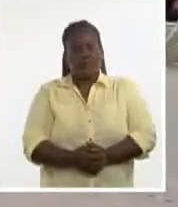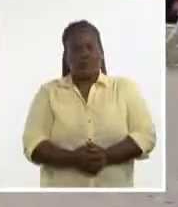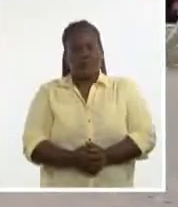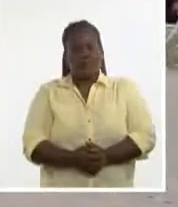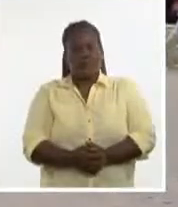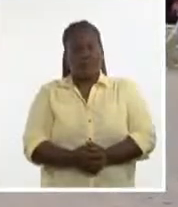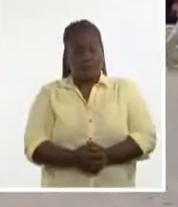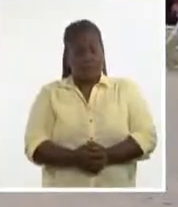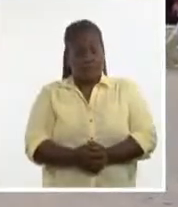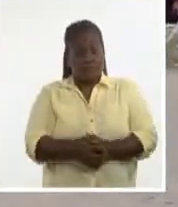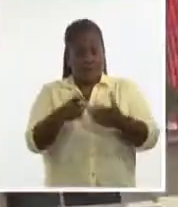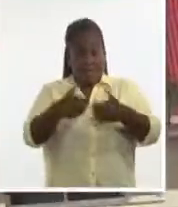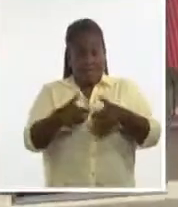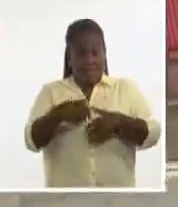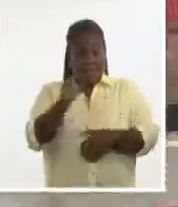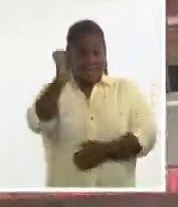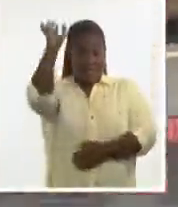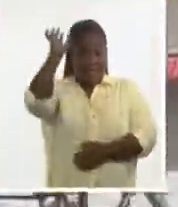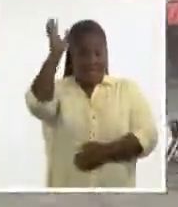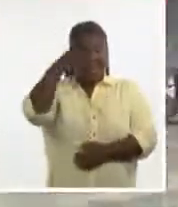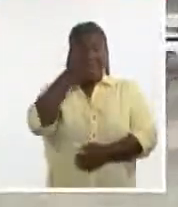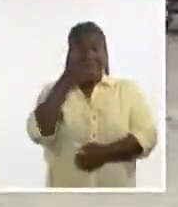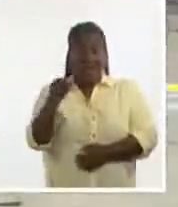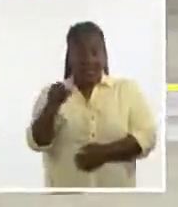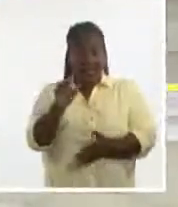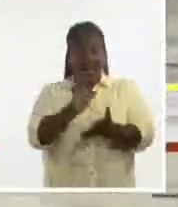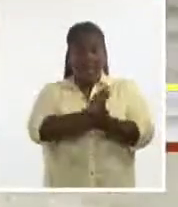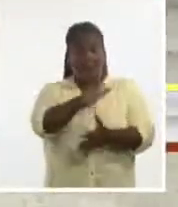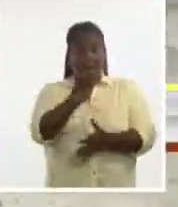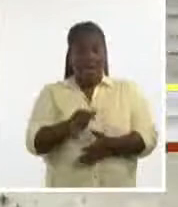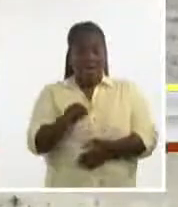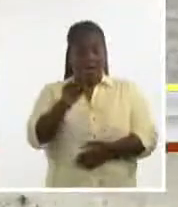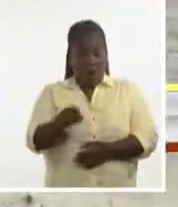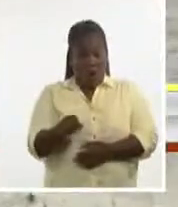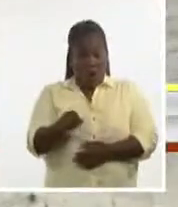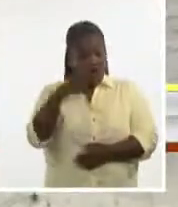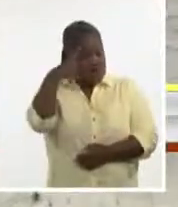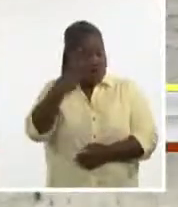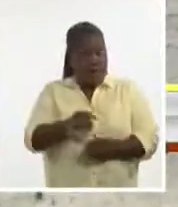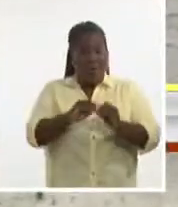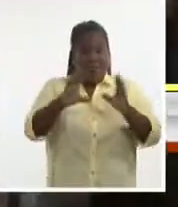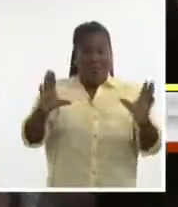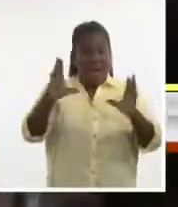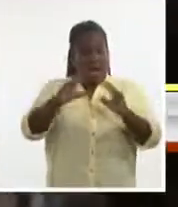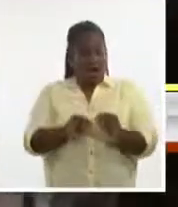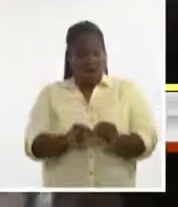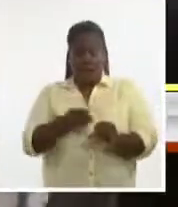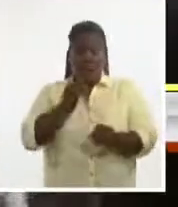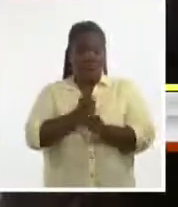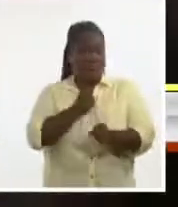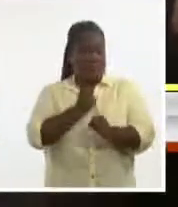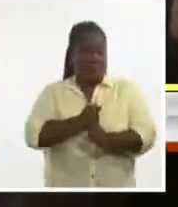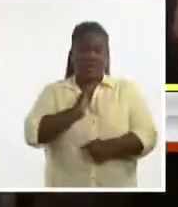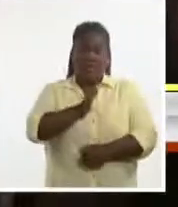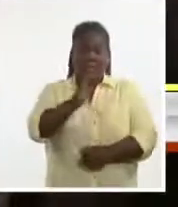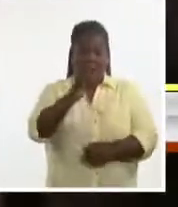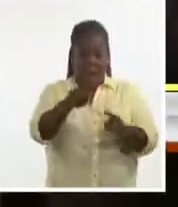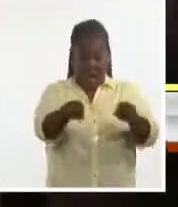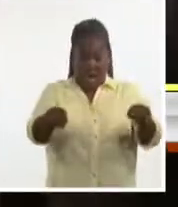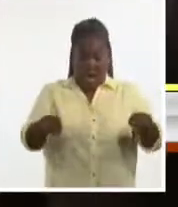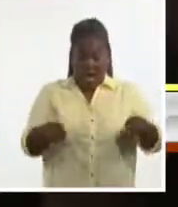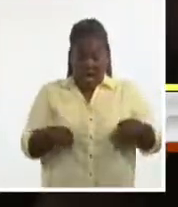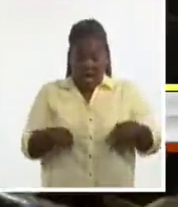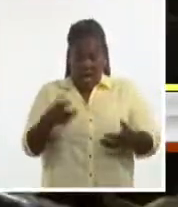En el Central Boris Luis Santa Coloma de Mayabeque hoy se confunden las noches y los días. Las áreas de generación de vapor y planta